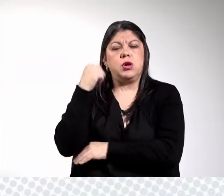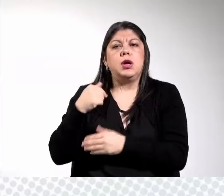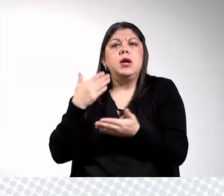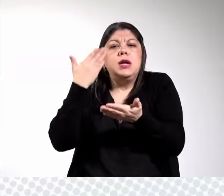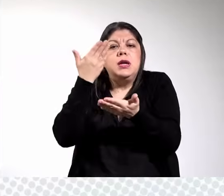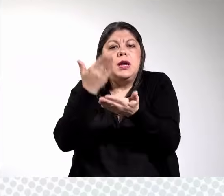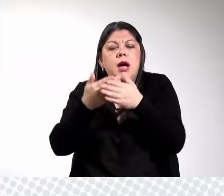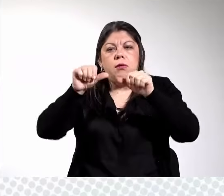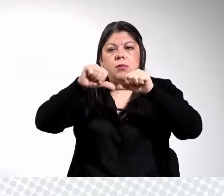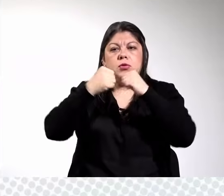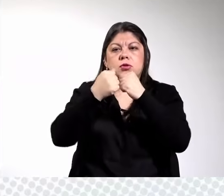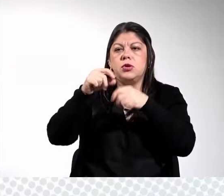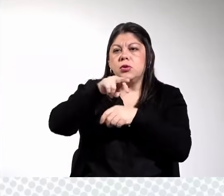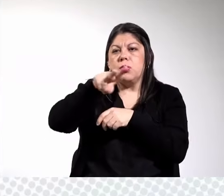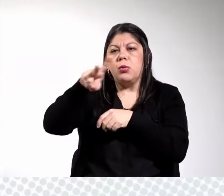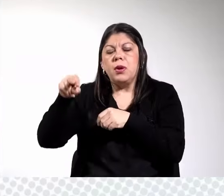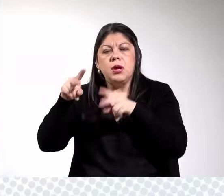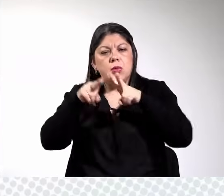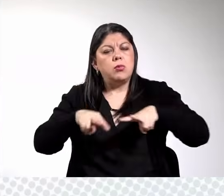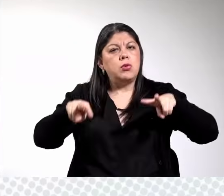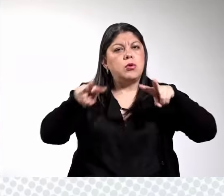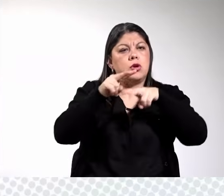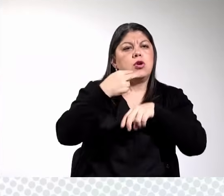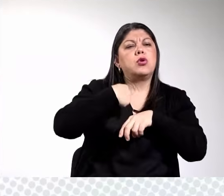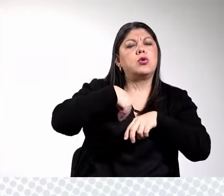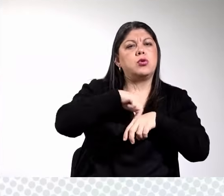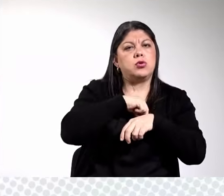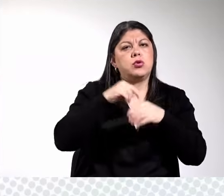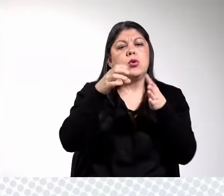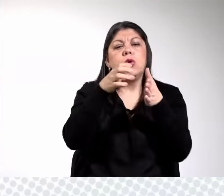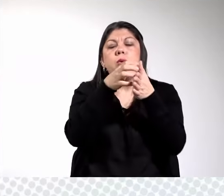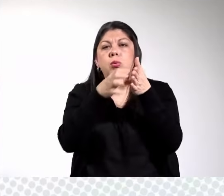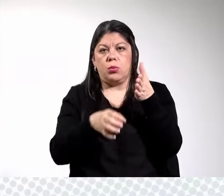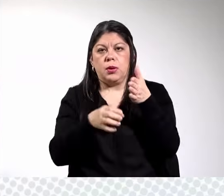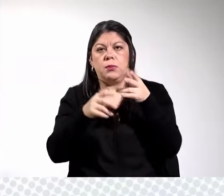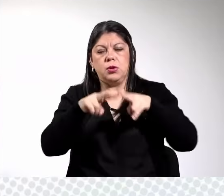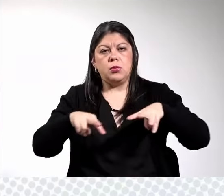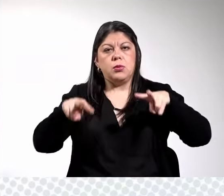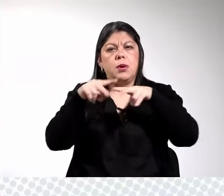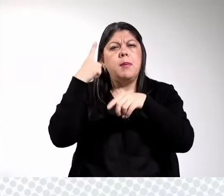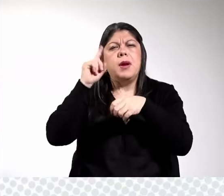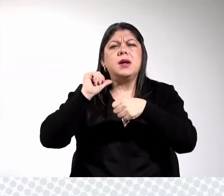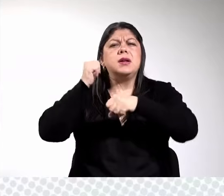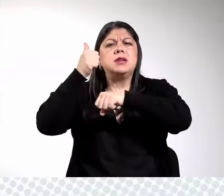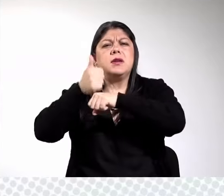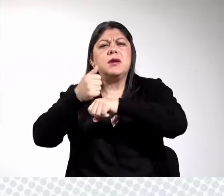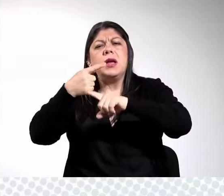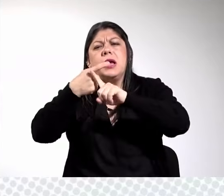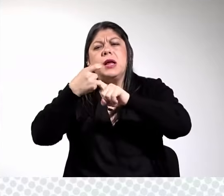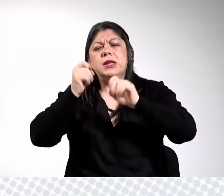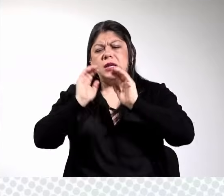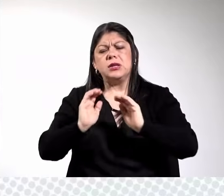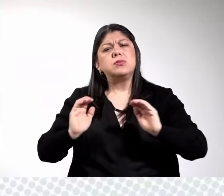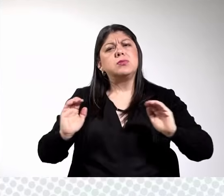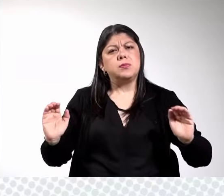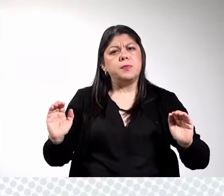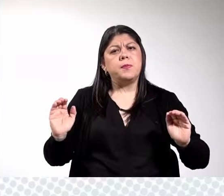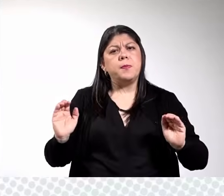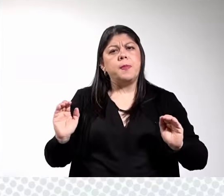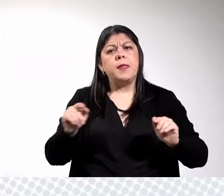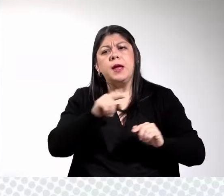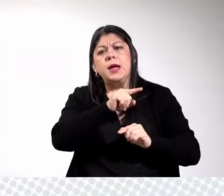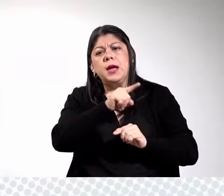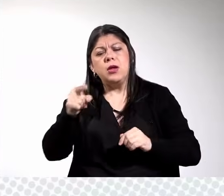El compañerismo, los valores. Por eso nosotros llevamos también un capítulo de valores para establecerlos desde las edades más tempranas y que